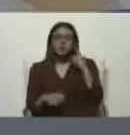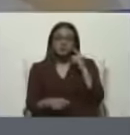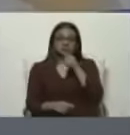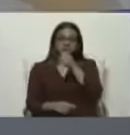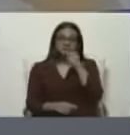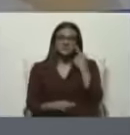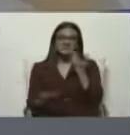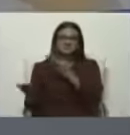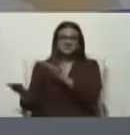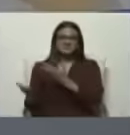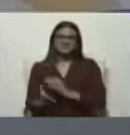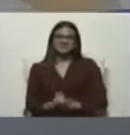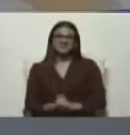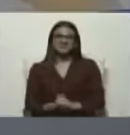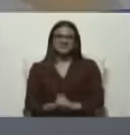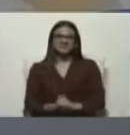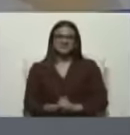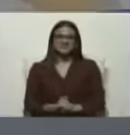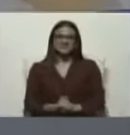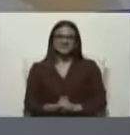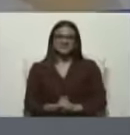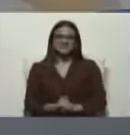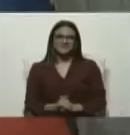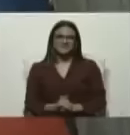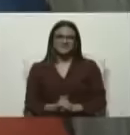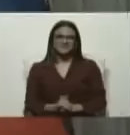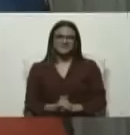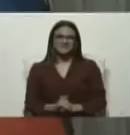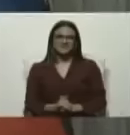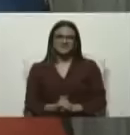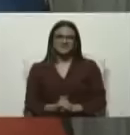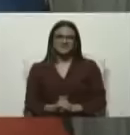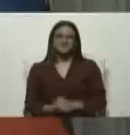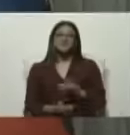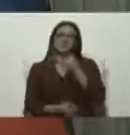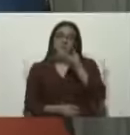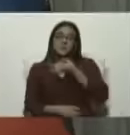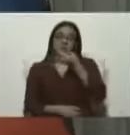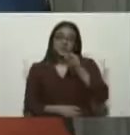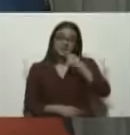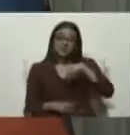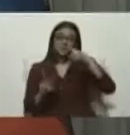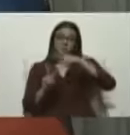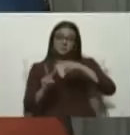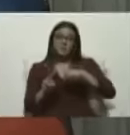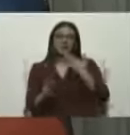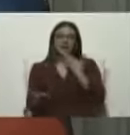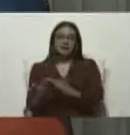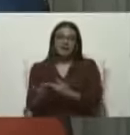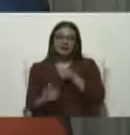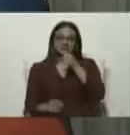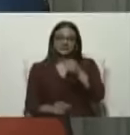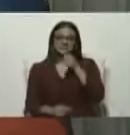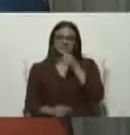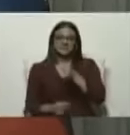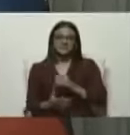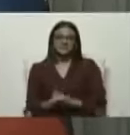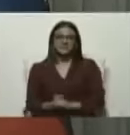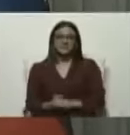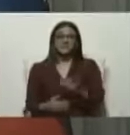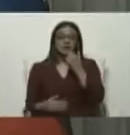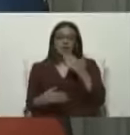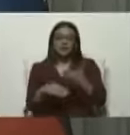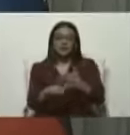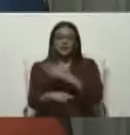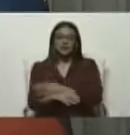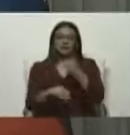Mariana Mata Ugarte. Te escuchamos. Buenas tardes. Así es, saludos amigos de Venezolana de Televisión, gracias por este contacto informativo. A tan solo 6 días para